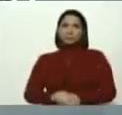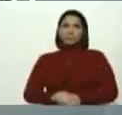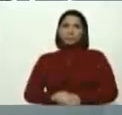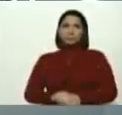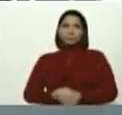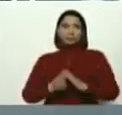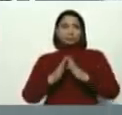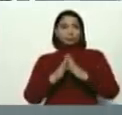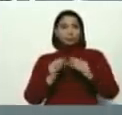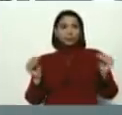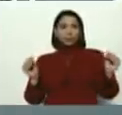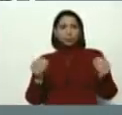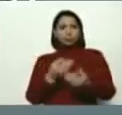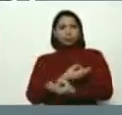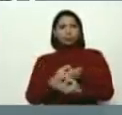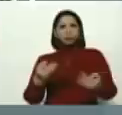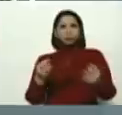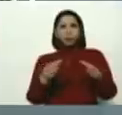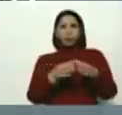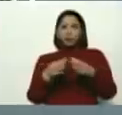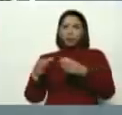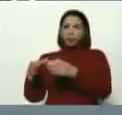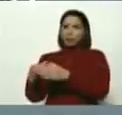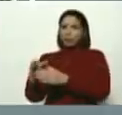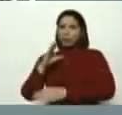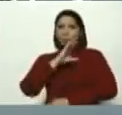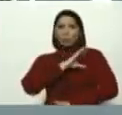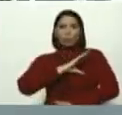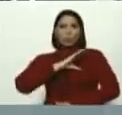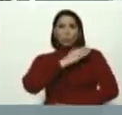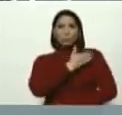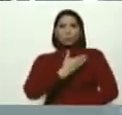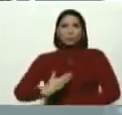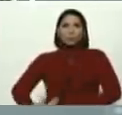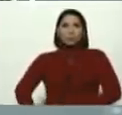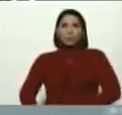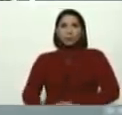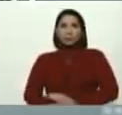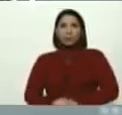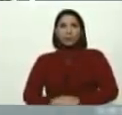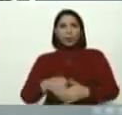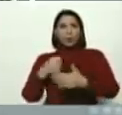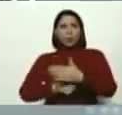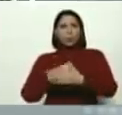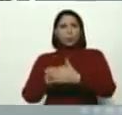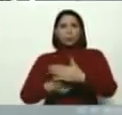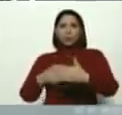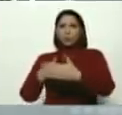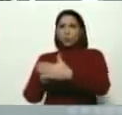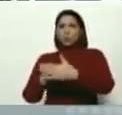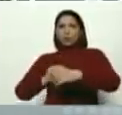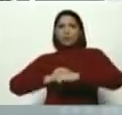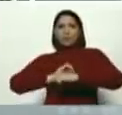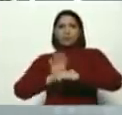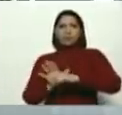y a todo ese extraordinario equipo de la Comisión Presidencial de la Lucha contra el